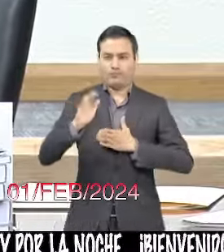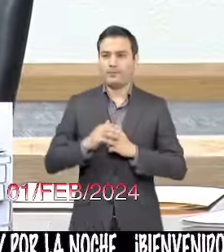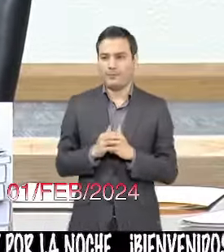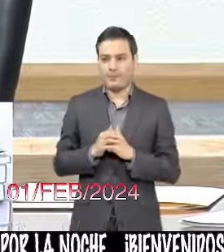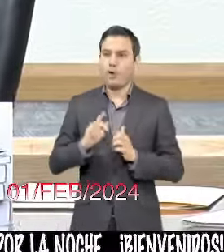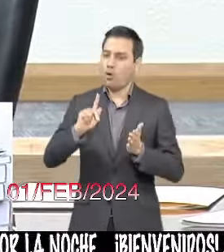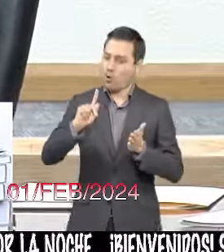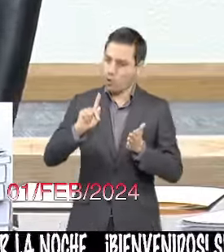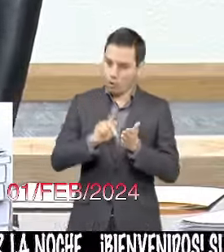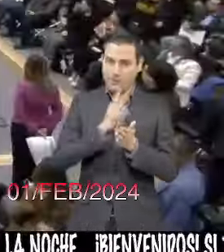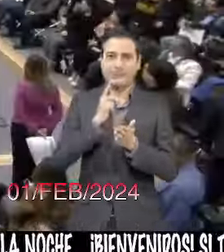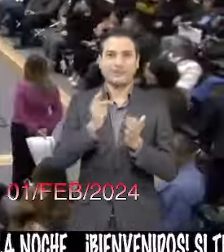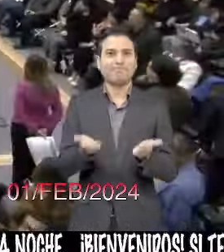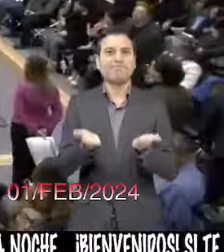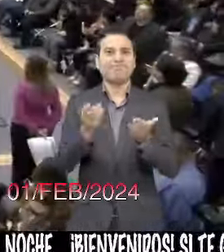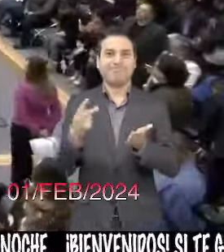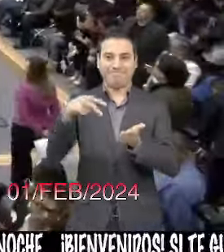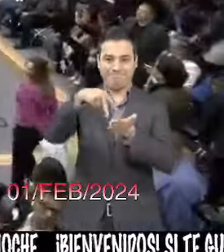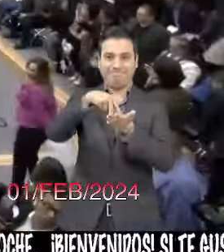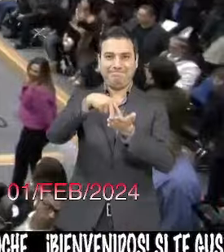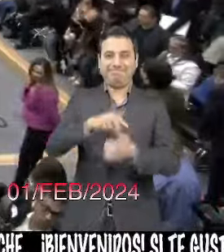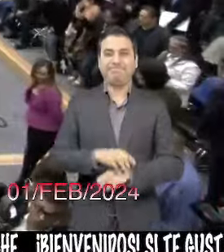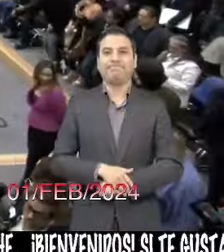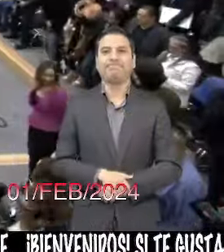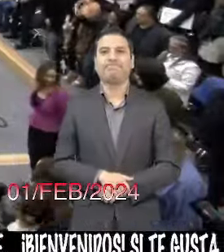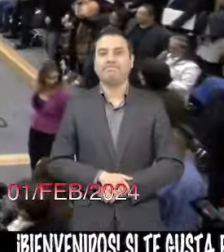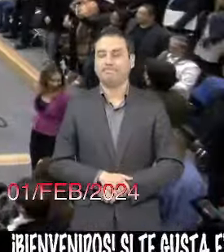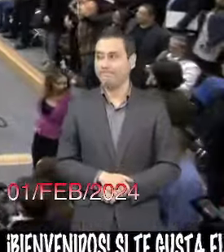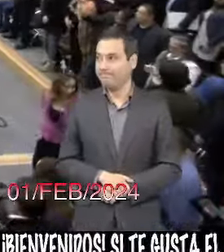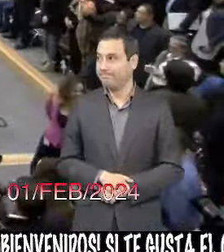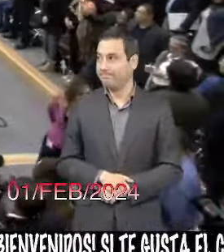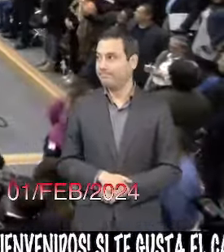de nueva cuenta solicito ponernos de pie.